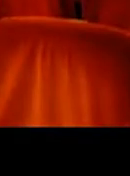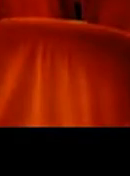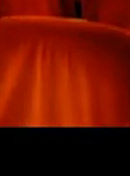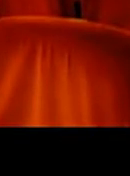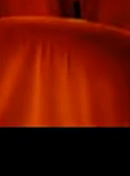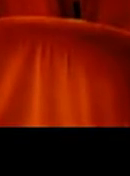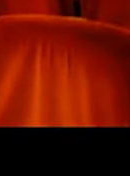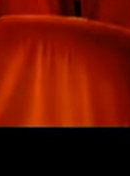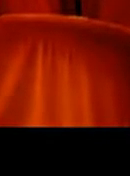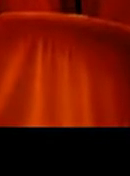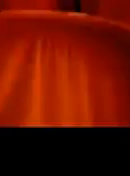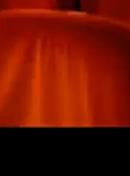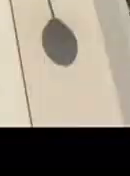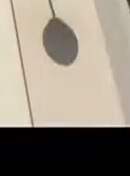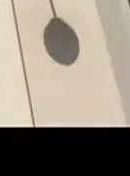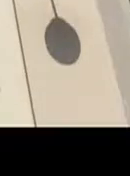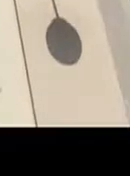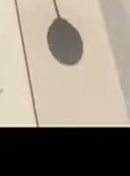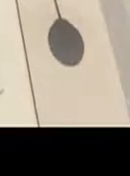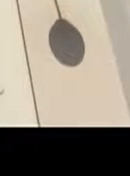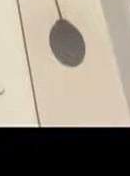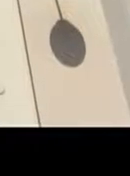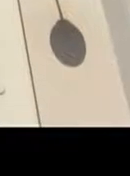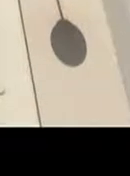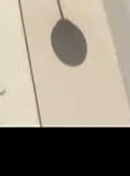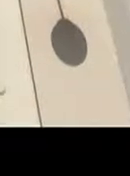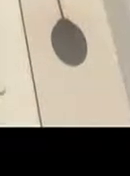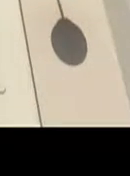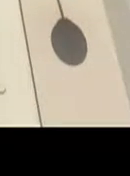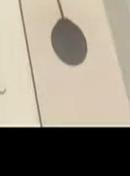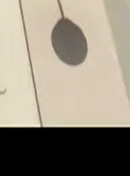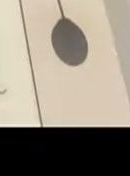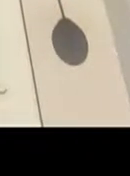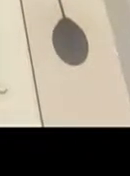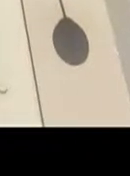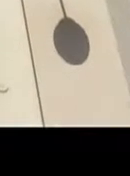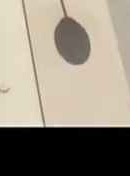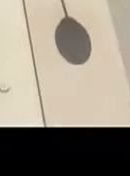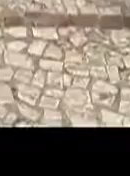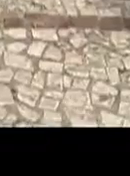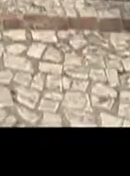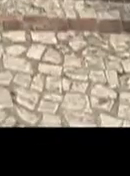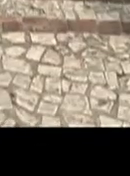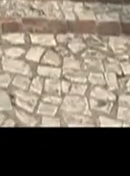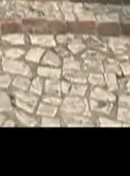inmensa nostalgia invade mi pensamiento.